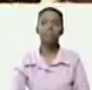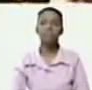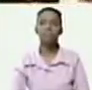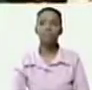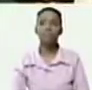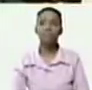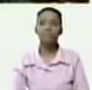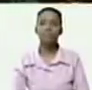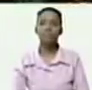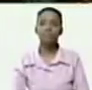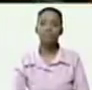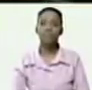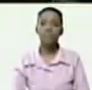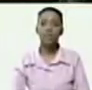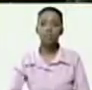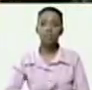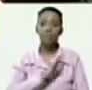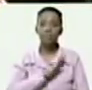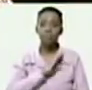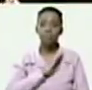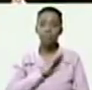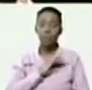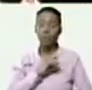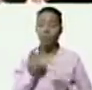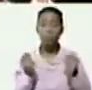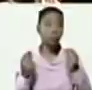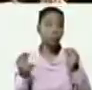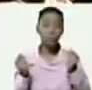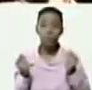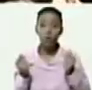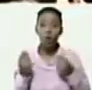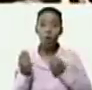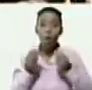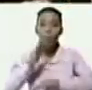que tomemos como reflejo de conducta Antonio José de Sucre.